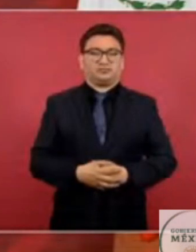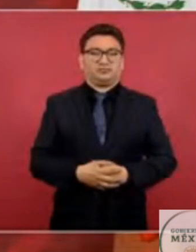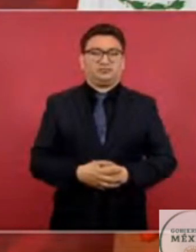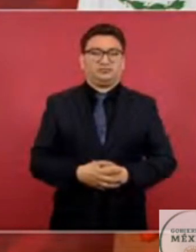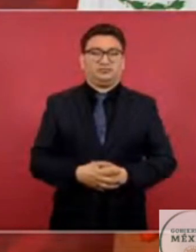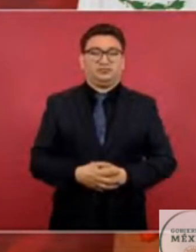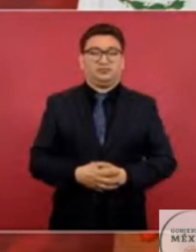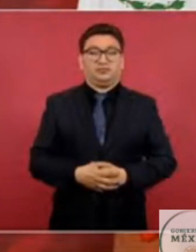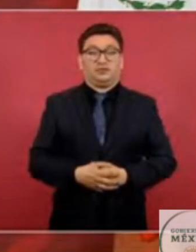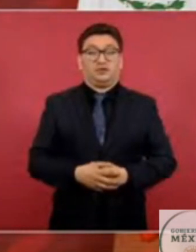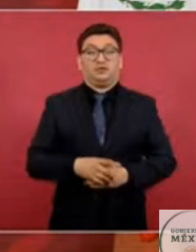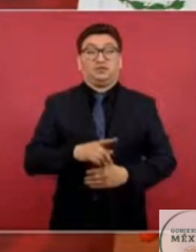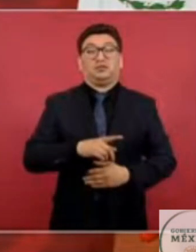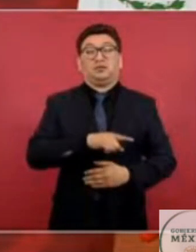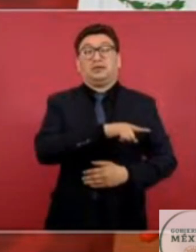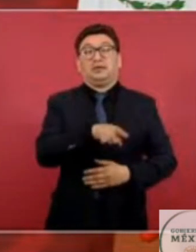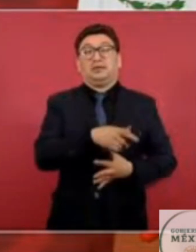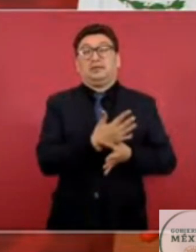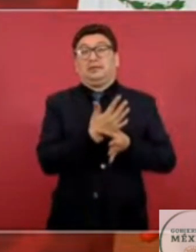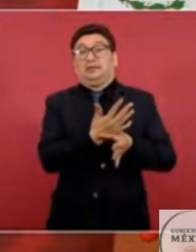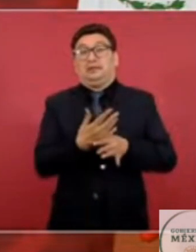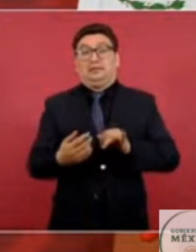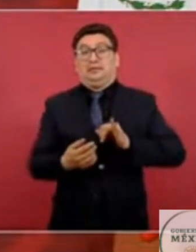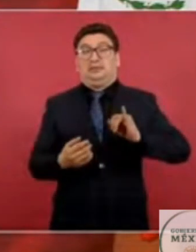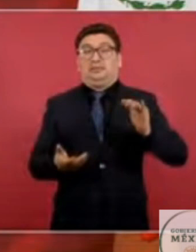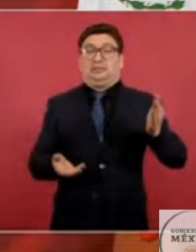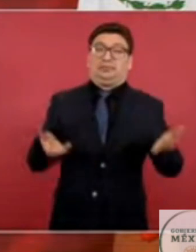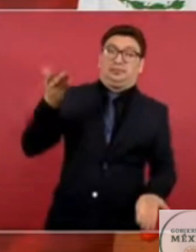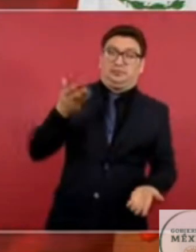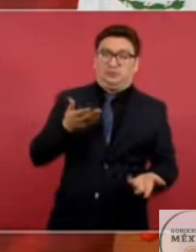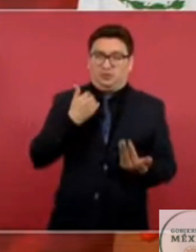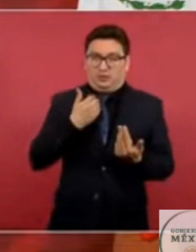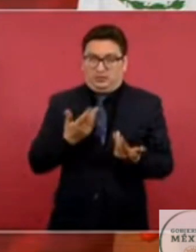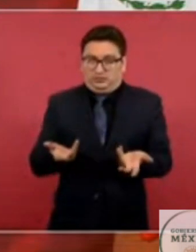Y luego dicen que la izquierda no tiene contrapesos.